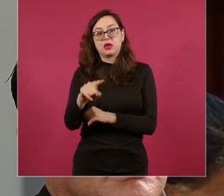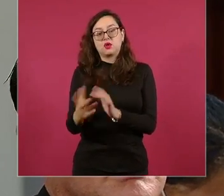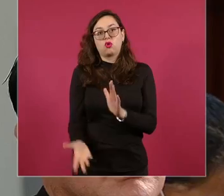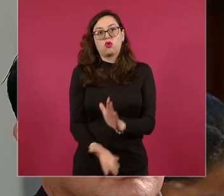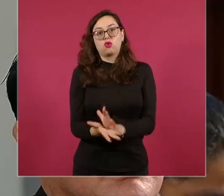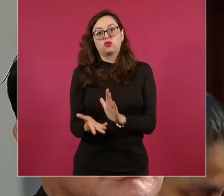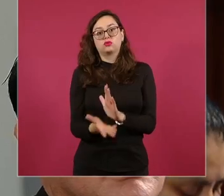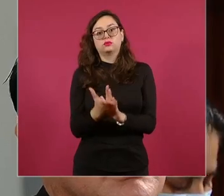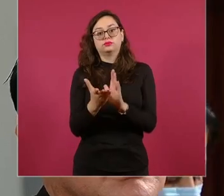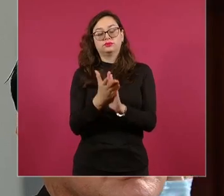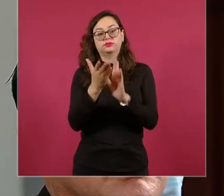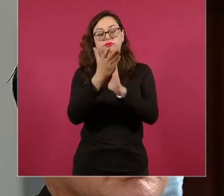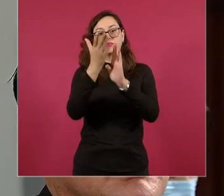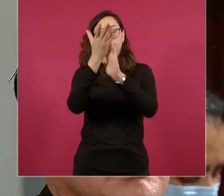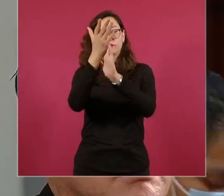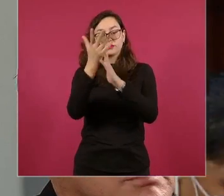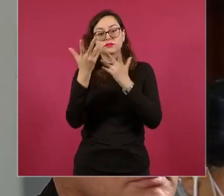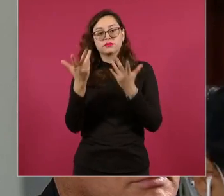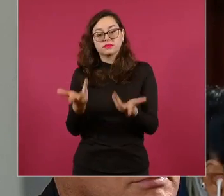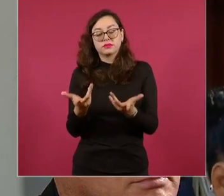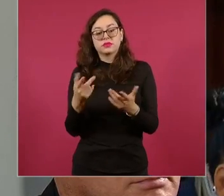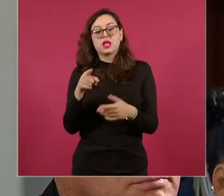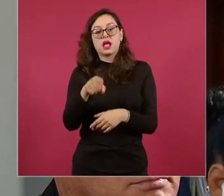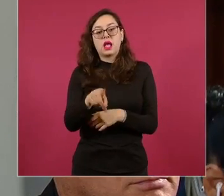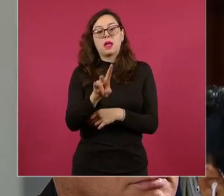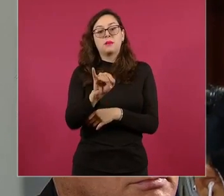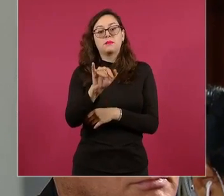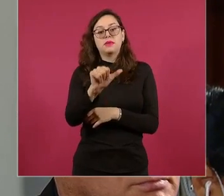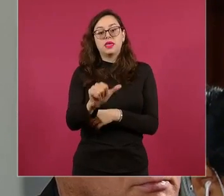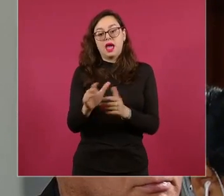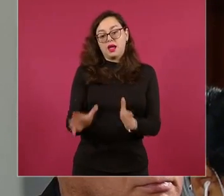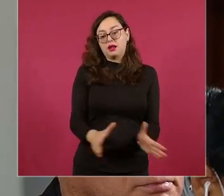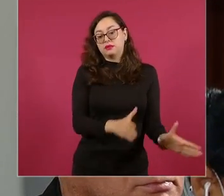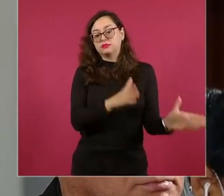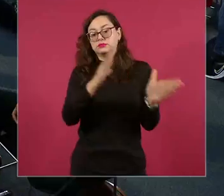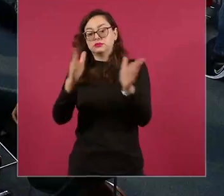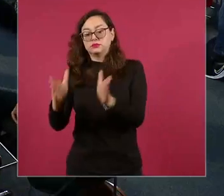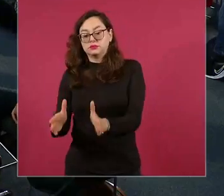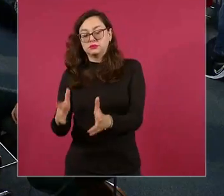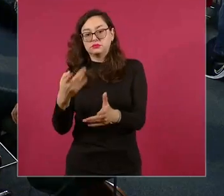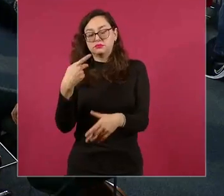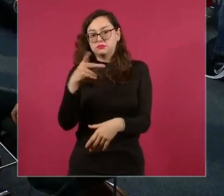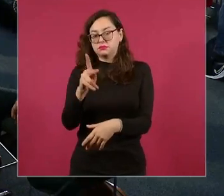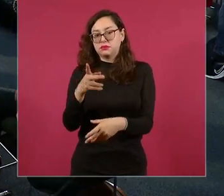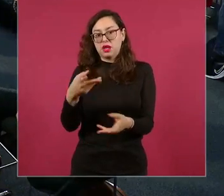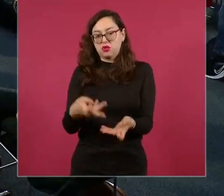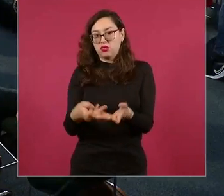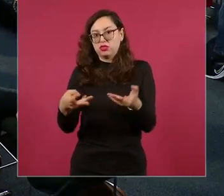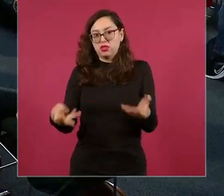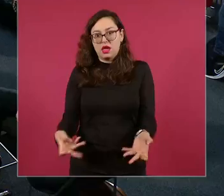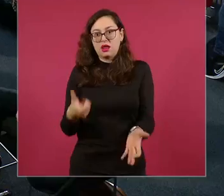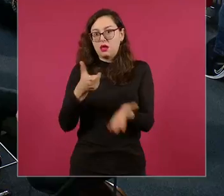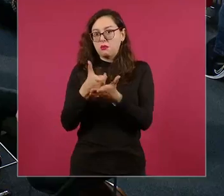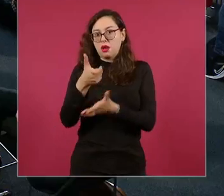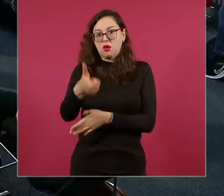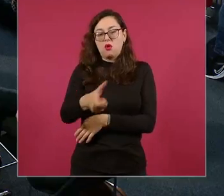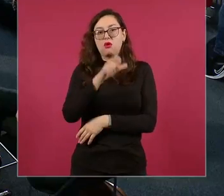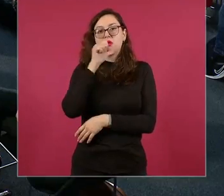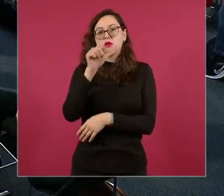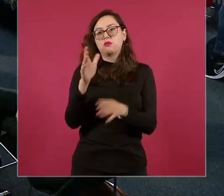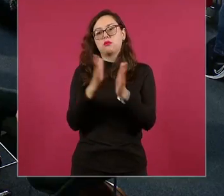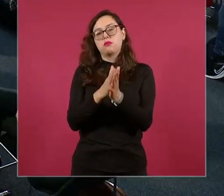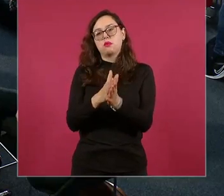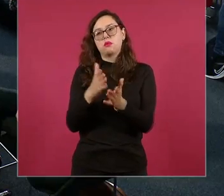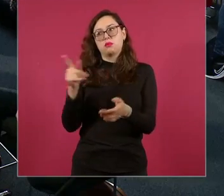obra en el tramo carretero denominada Vía Alterna sin decreto de expropiación y por último